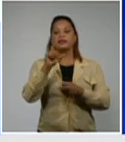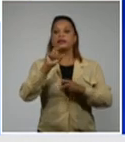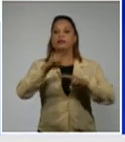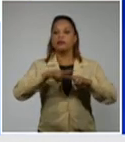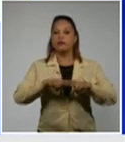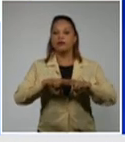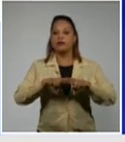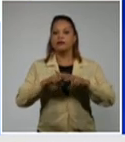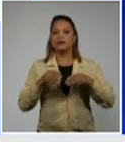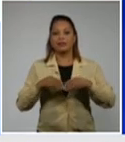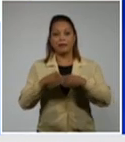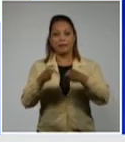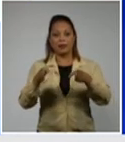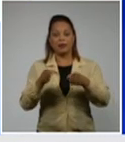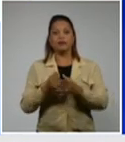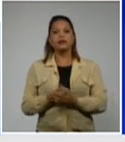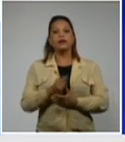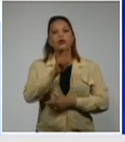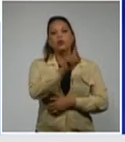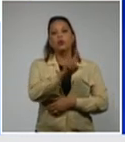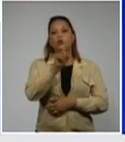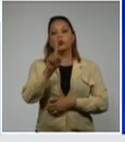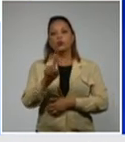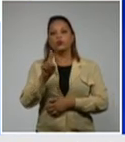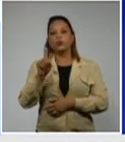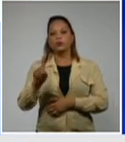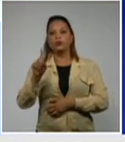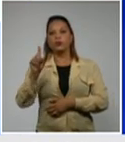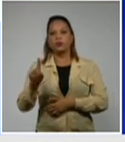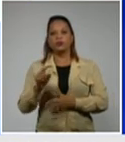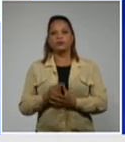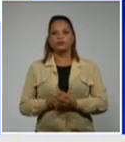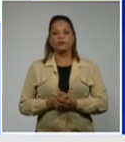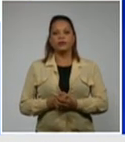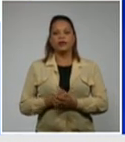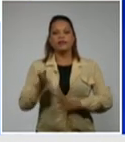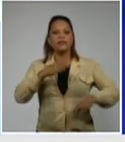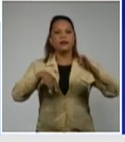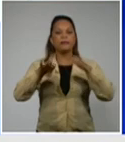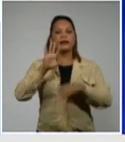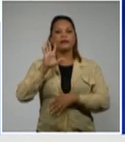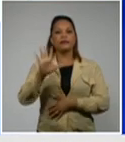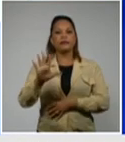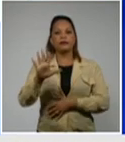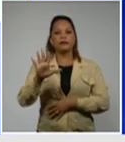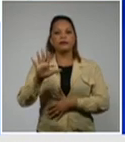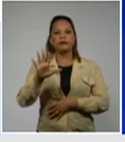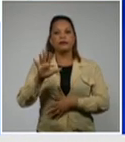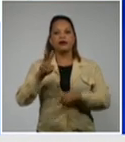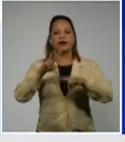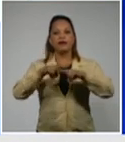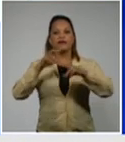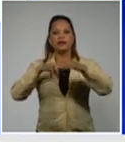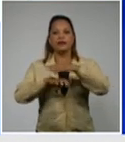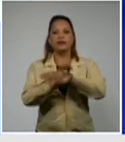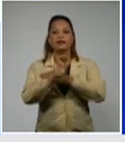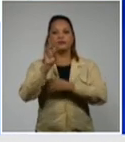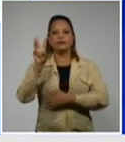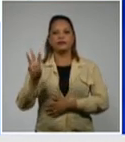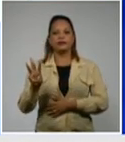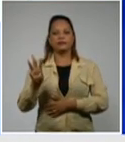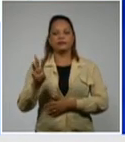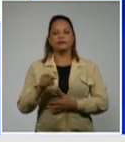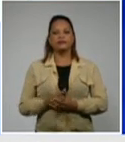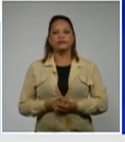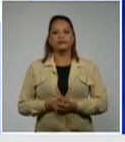del Padrón, 1 de cada uno, de Playa 5 y de Habana del Este 3. En la